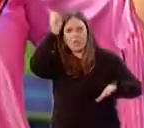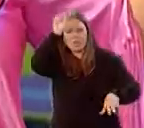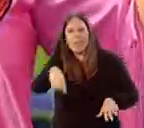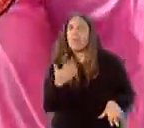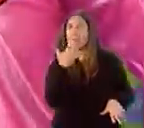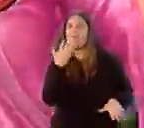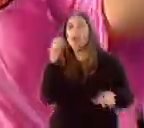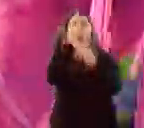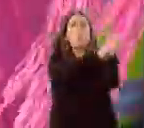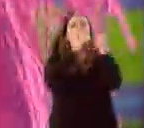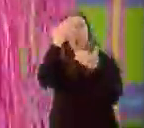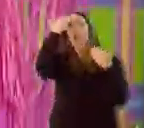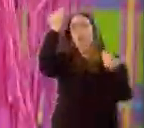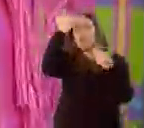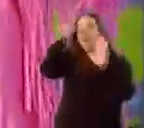homenaje